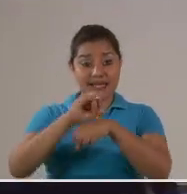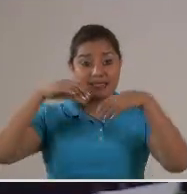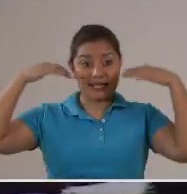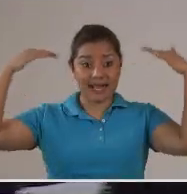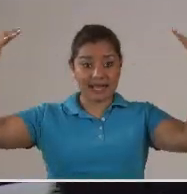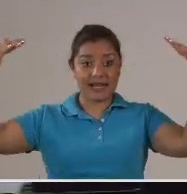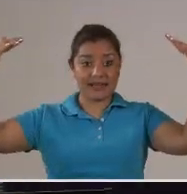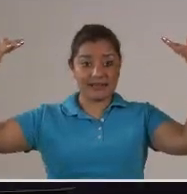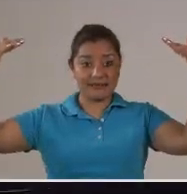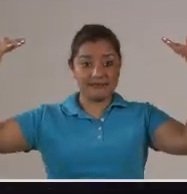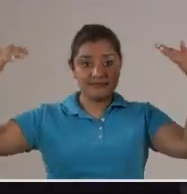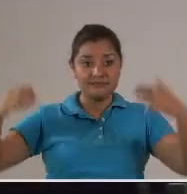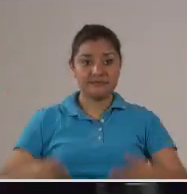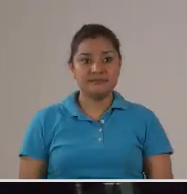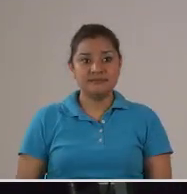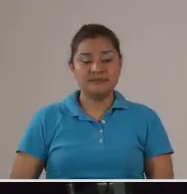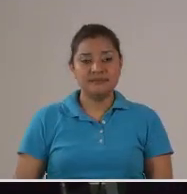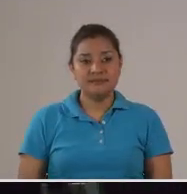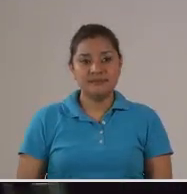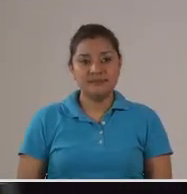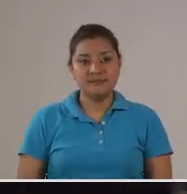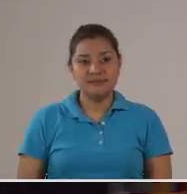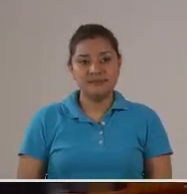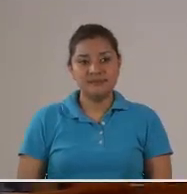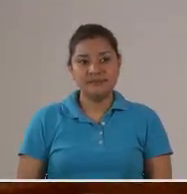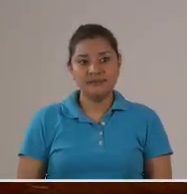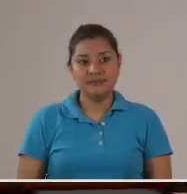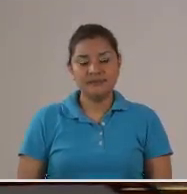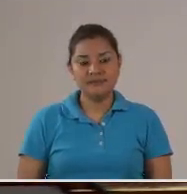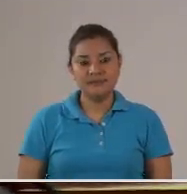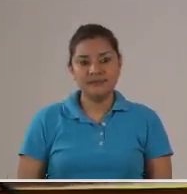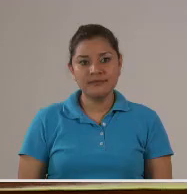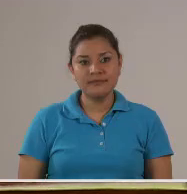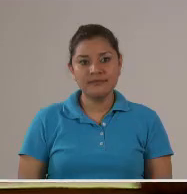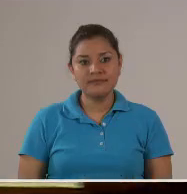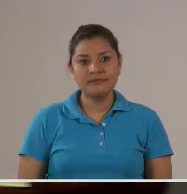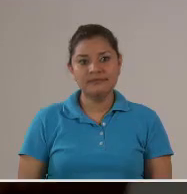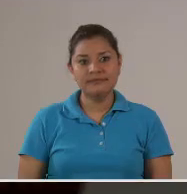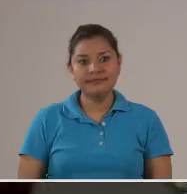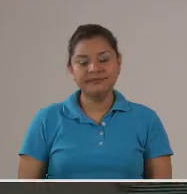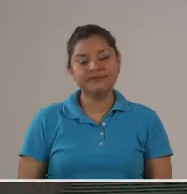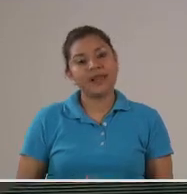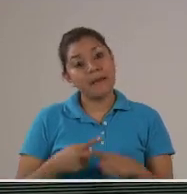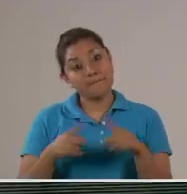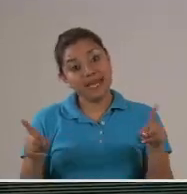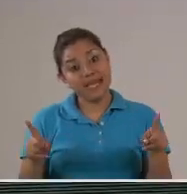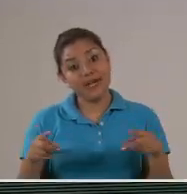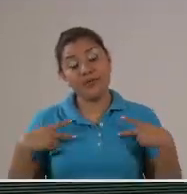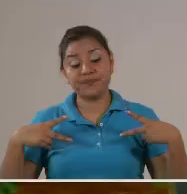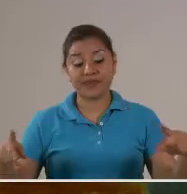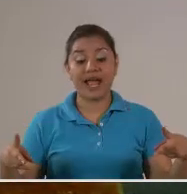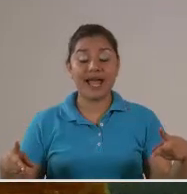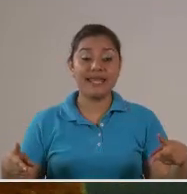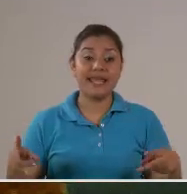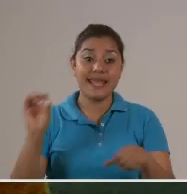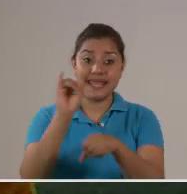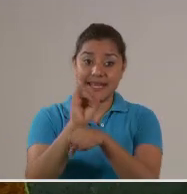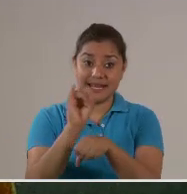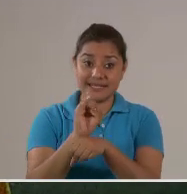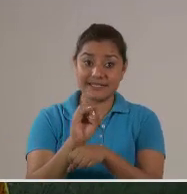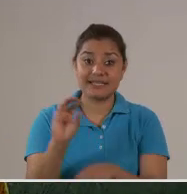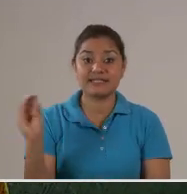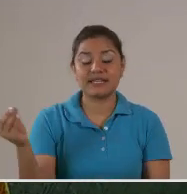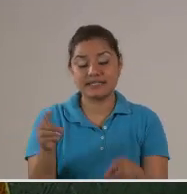Ahí está hablando como conglomerado cuerpo de Cristo pero usted no me puede negar que hay iglesias que se dividen usted no me puede